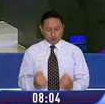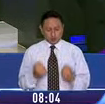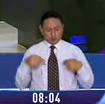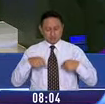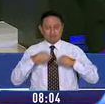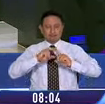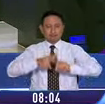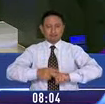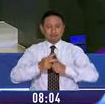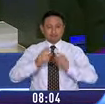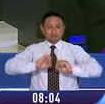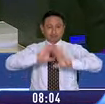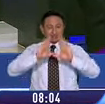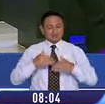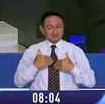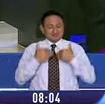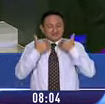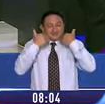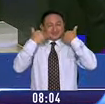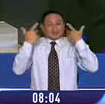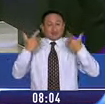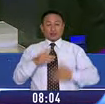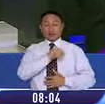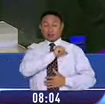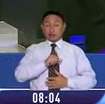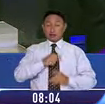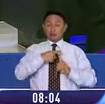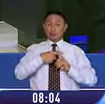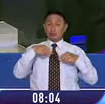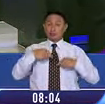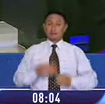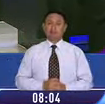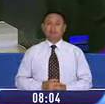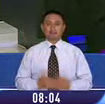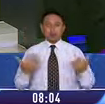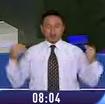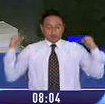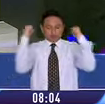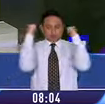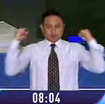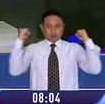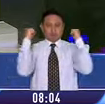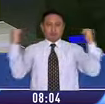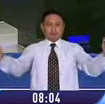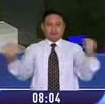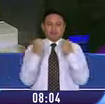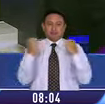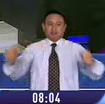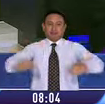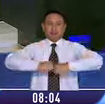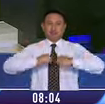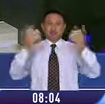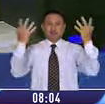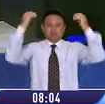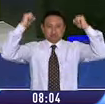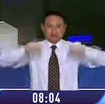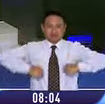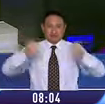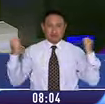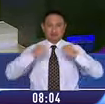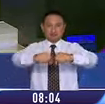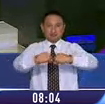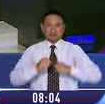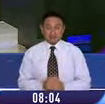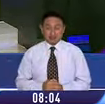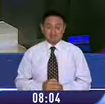mañana con una gran sonrisa, que también nuestra actitud determina nuestros días. Hora activa, abro los brazos, hora activa, póngale ganas, eso, arriba.